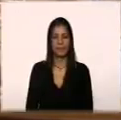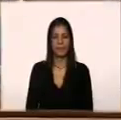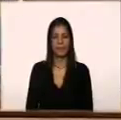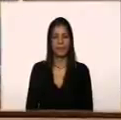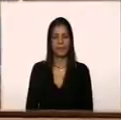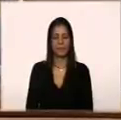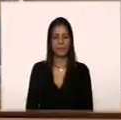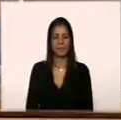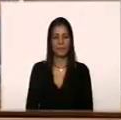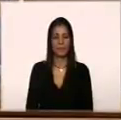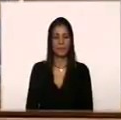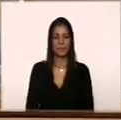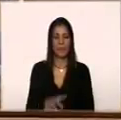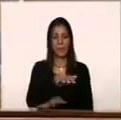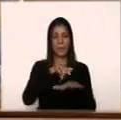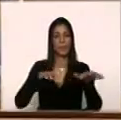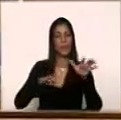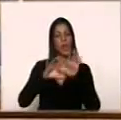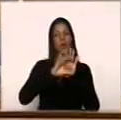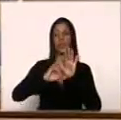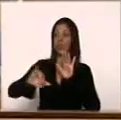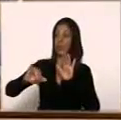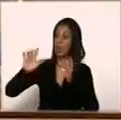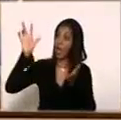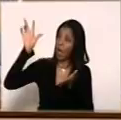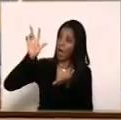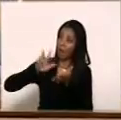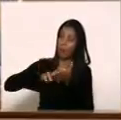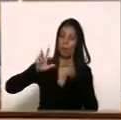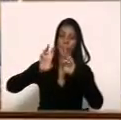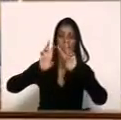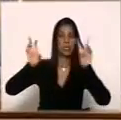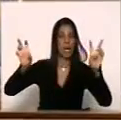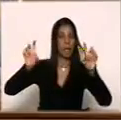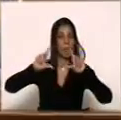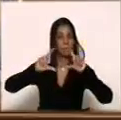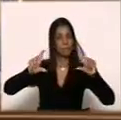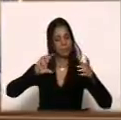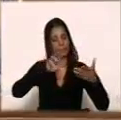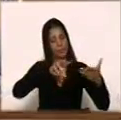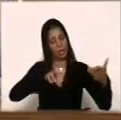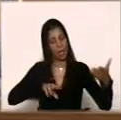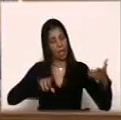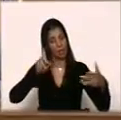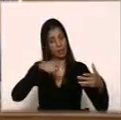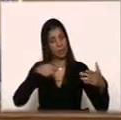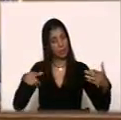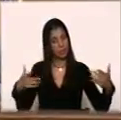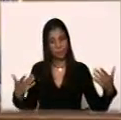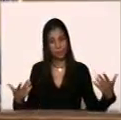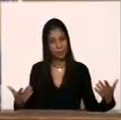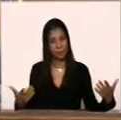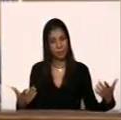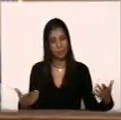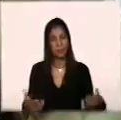Los constituyentes que estén por aprobar el título tal como fue leído por secretaría, hacerlo con la señal de